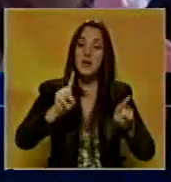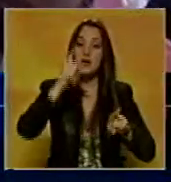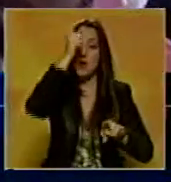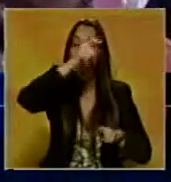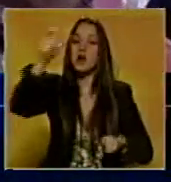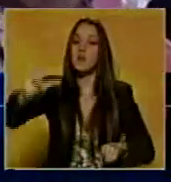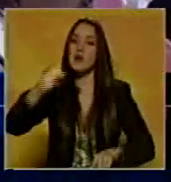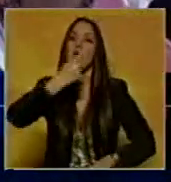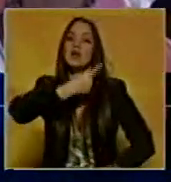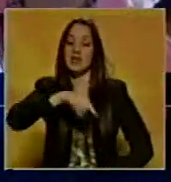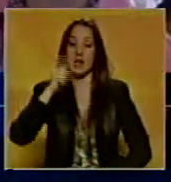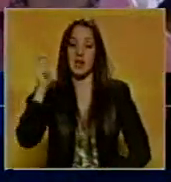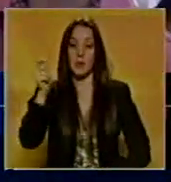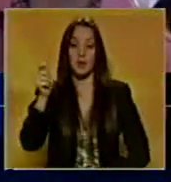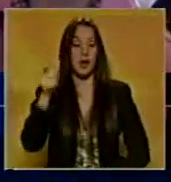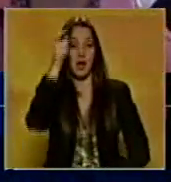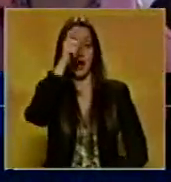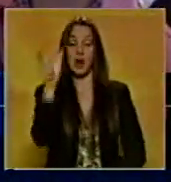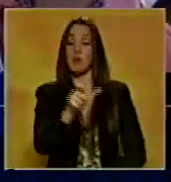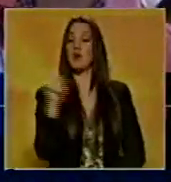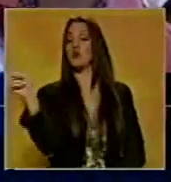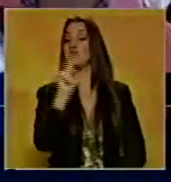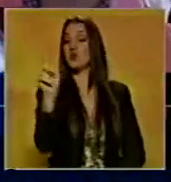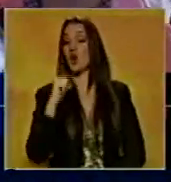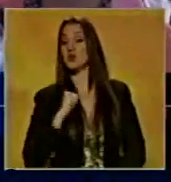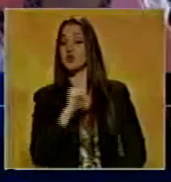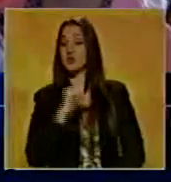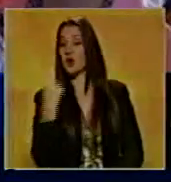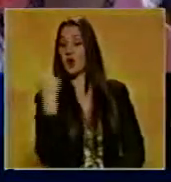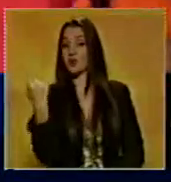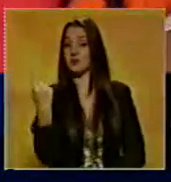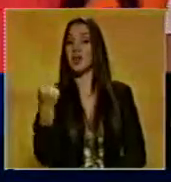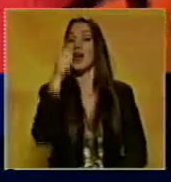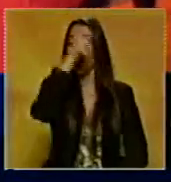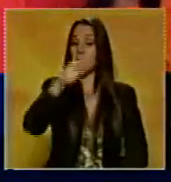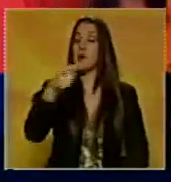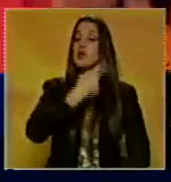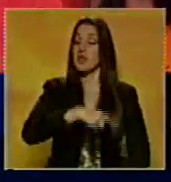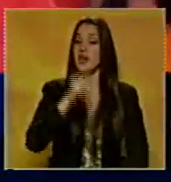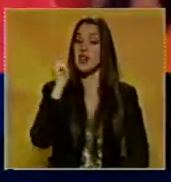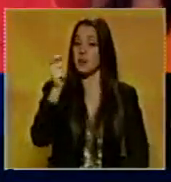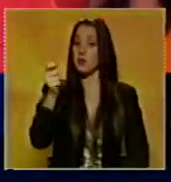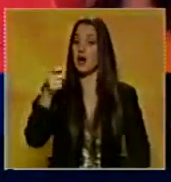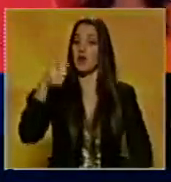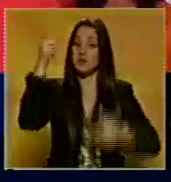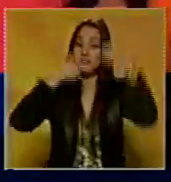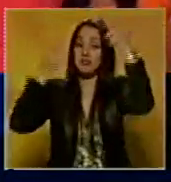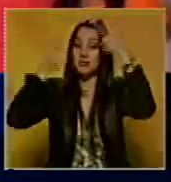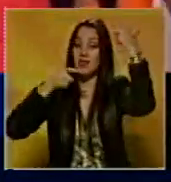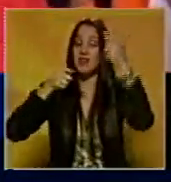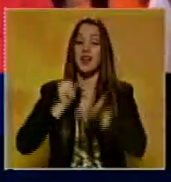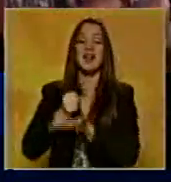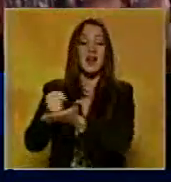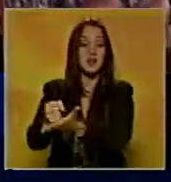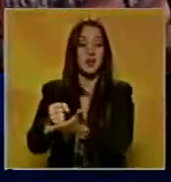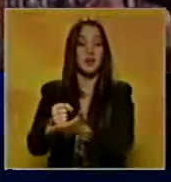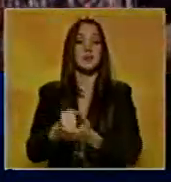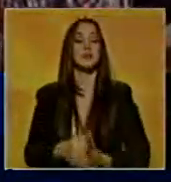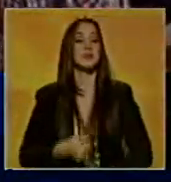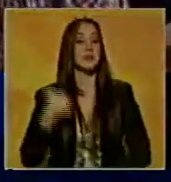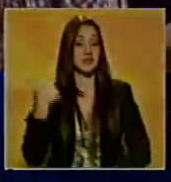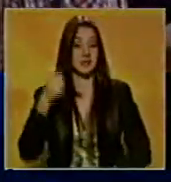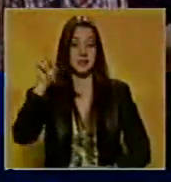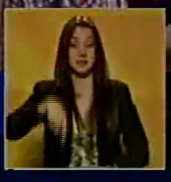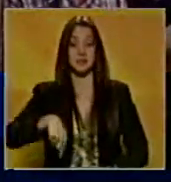sus diputados, el pueblo no está solo, el pueblo tiene a quien lo defienda. La diputada enfatizó que desde el Parlamento defenderán la Constitución Nacional y